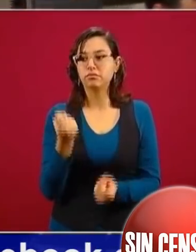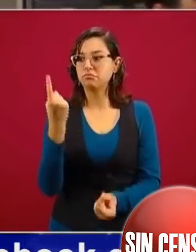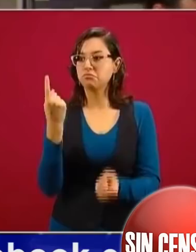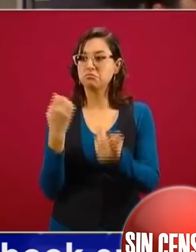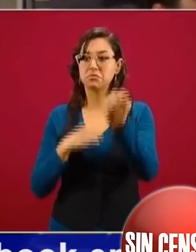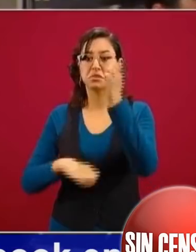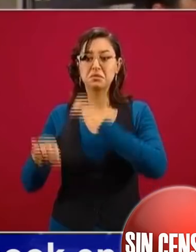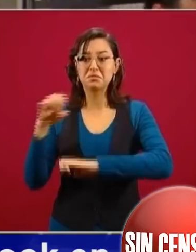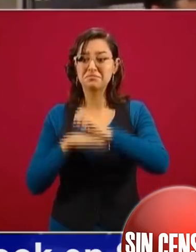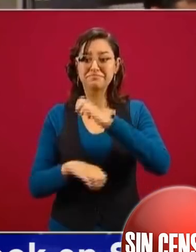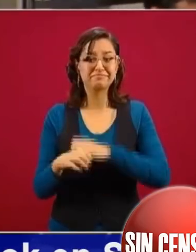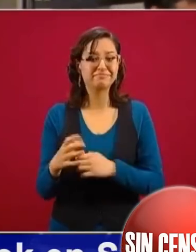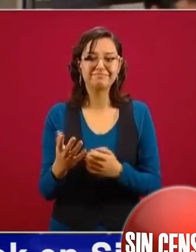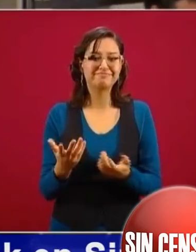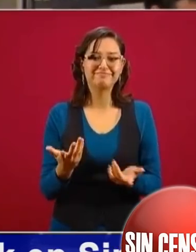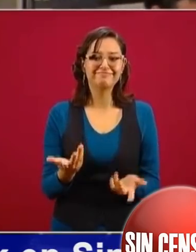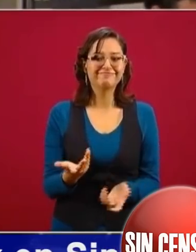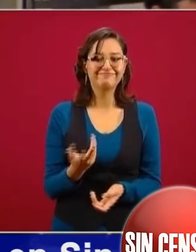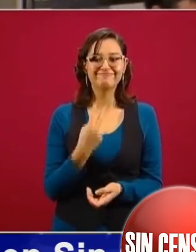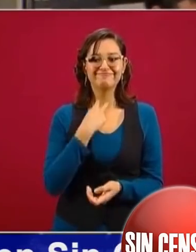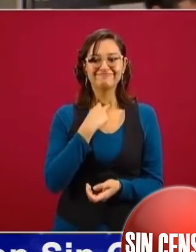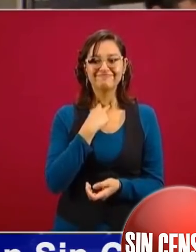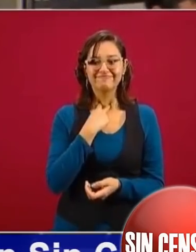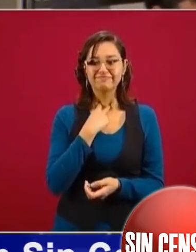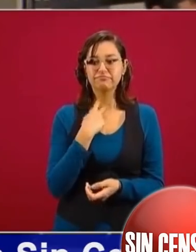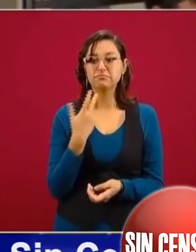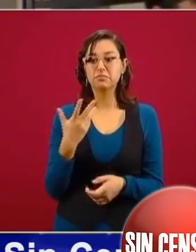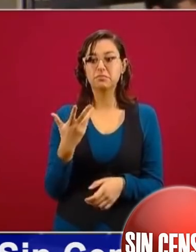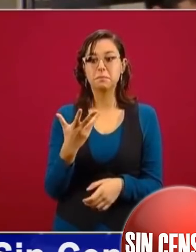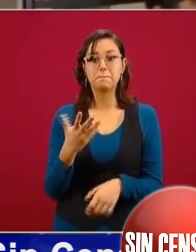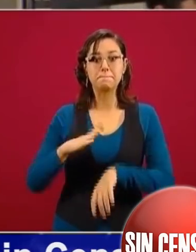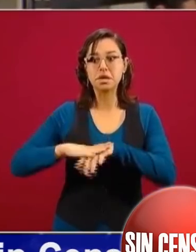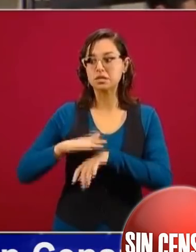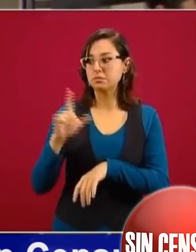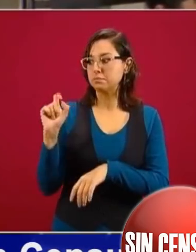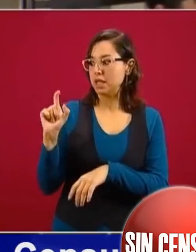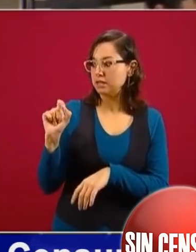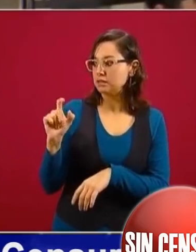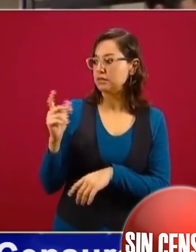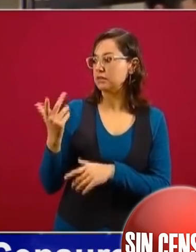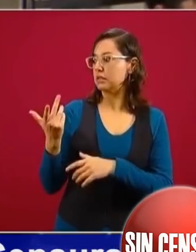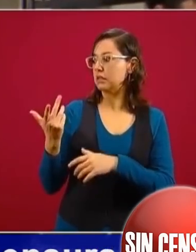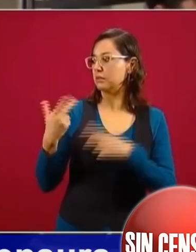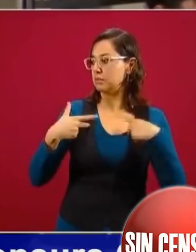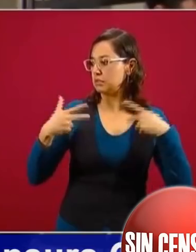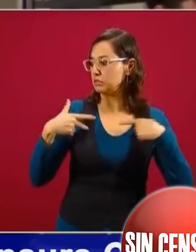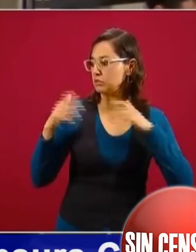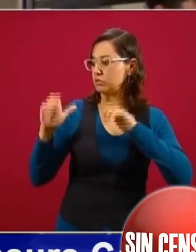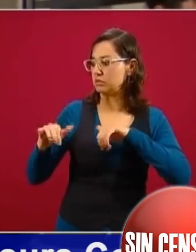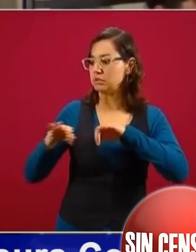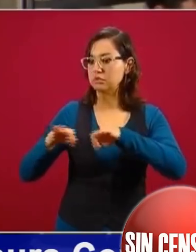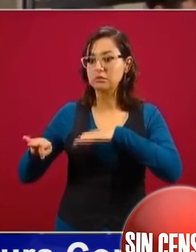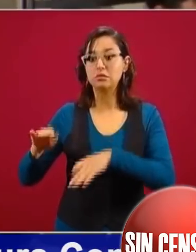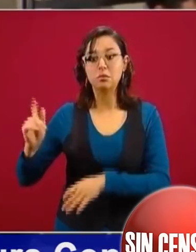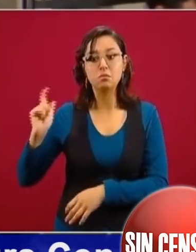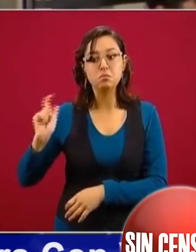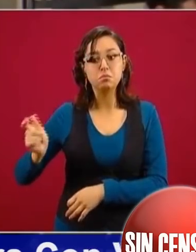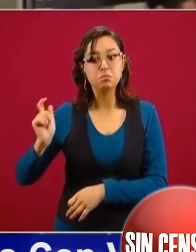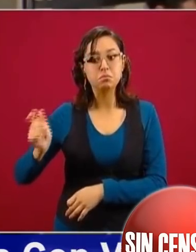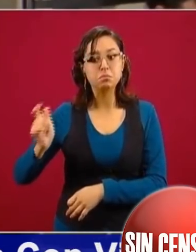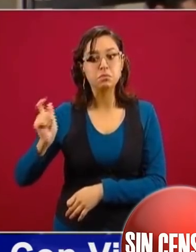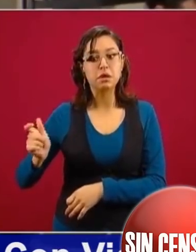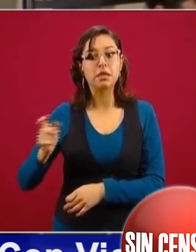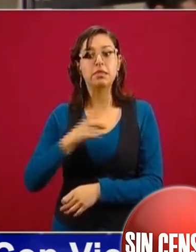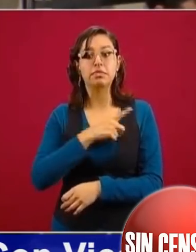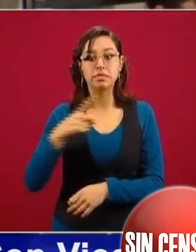no podrán sostener pues una planta de 20 trabajadores porque tienen que, aparte de las nóminas que tienen que pagarles, hay que